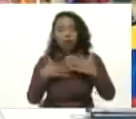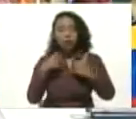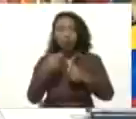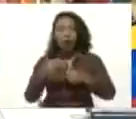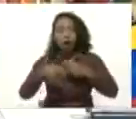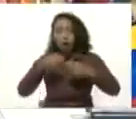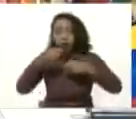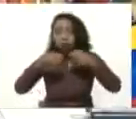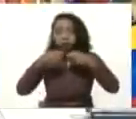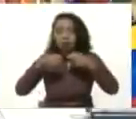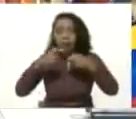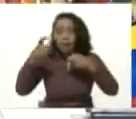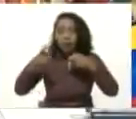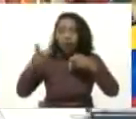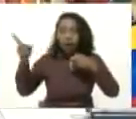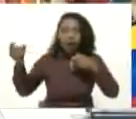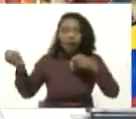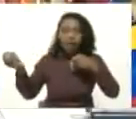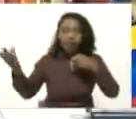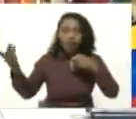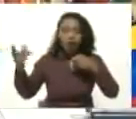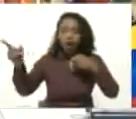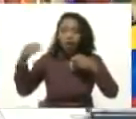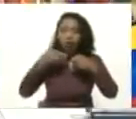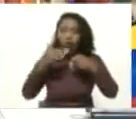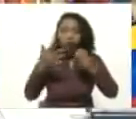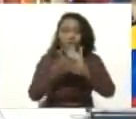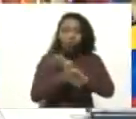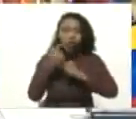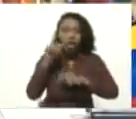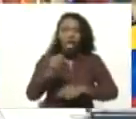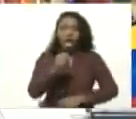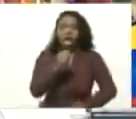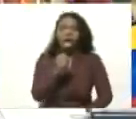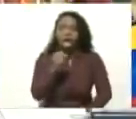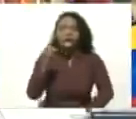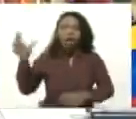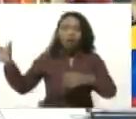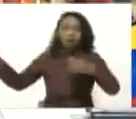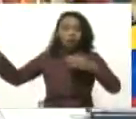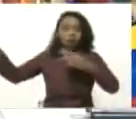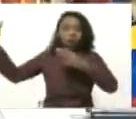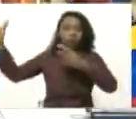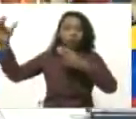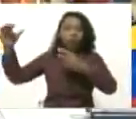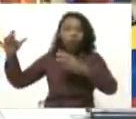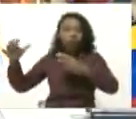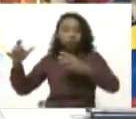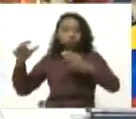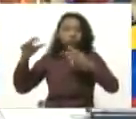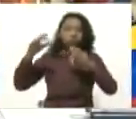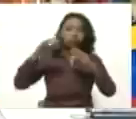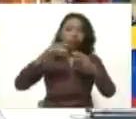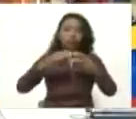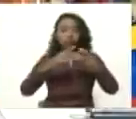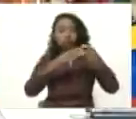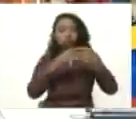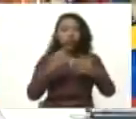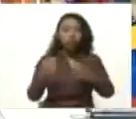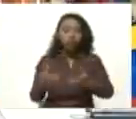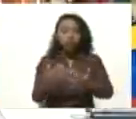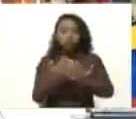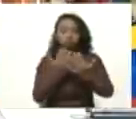comiendo y hay una persona ahí. La persona tose. Ya empieza a correr en el aire acondicionado el